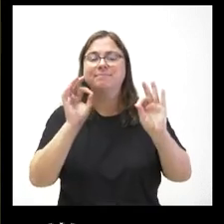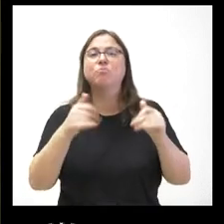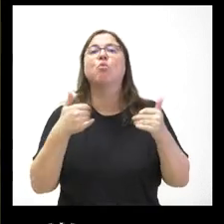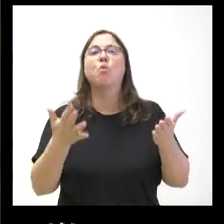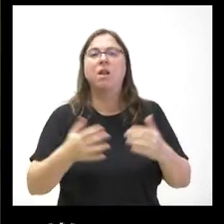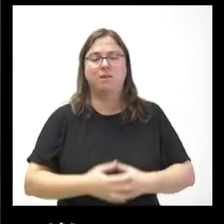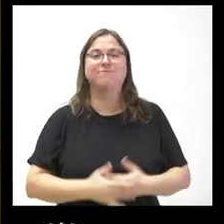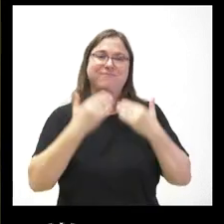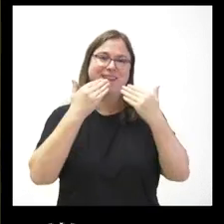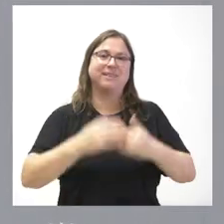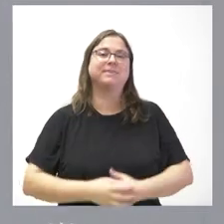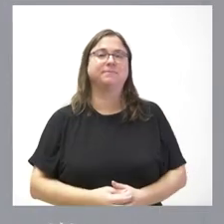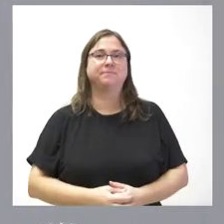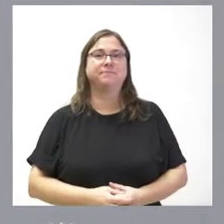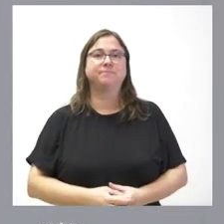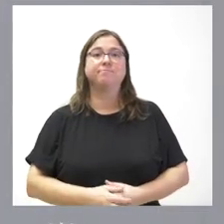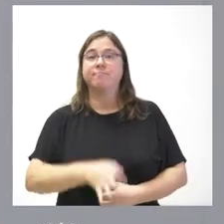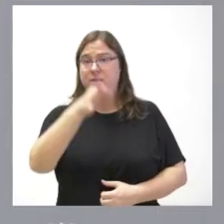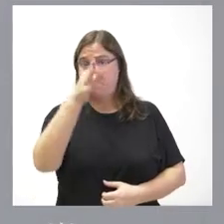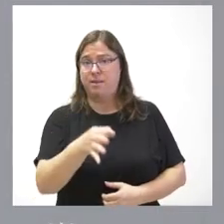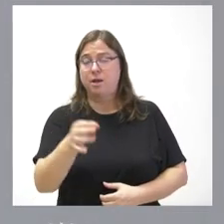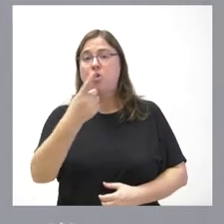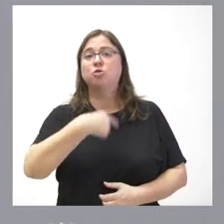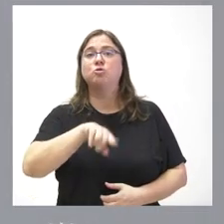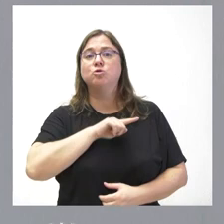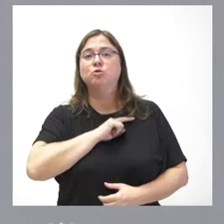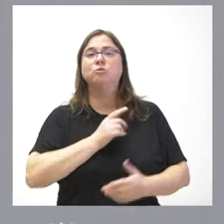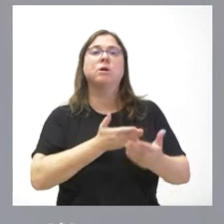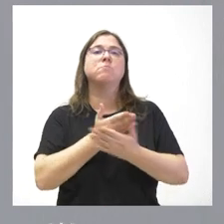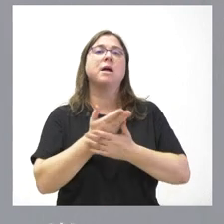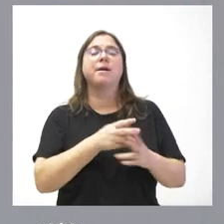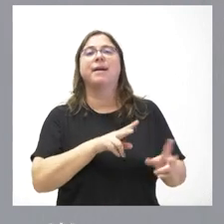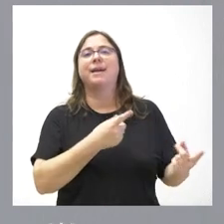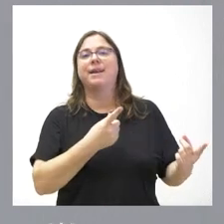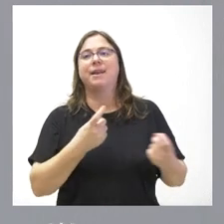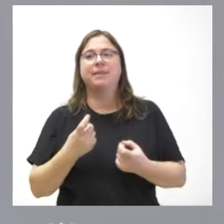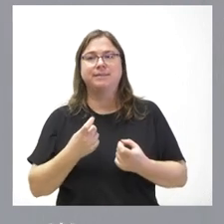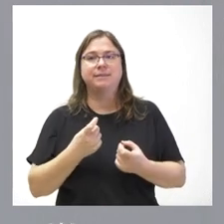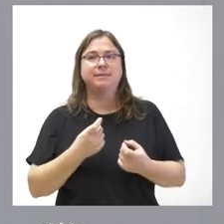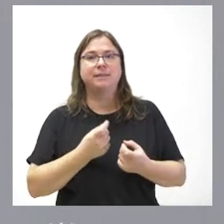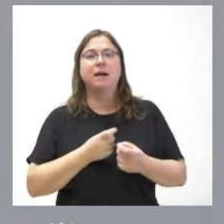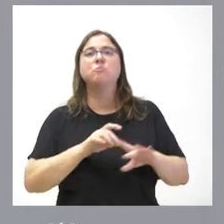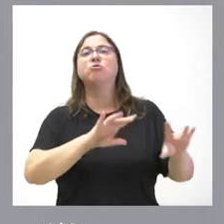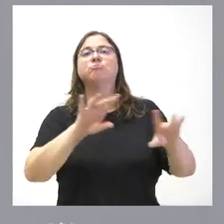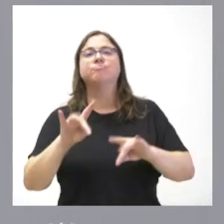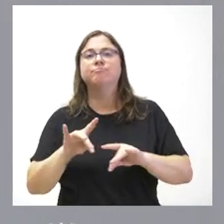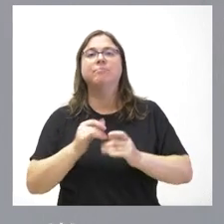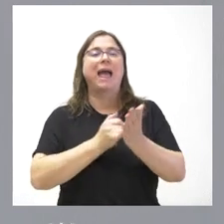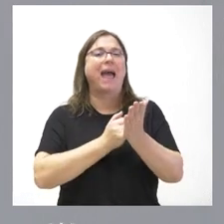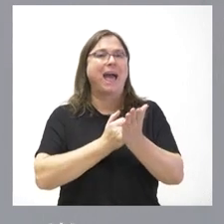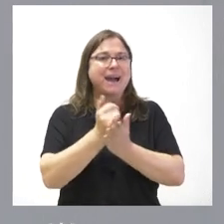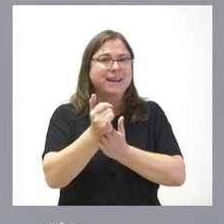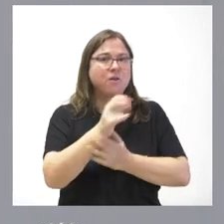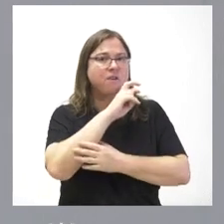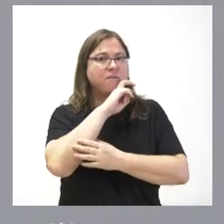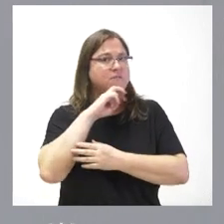blindar gracias Sí pues efectivamente nosotros planteamos esta necesidad de aquellos terrenos agrícolas con un mayor valor